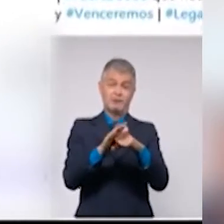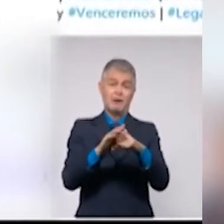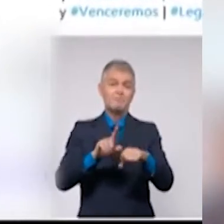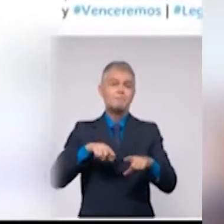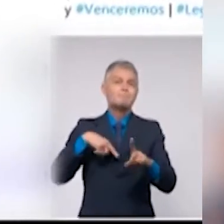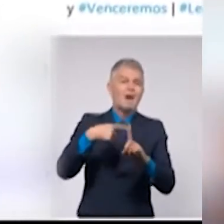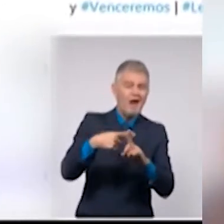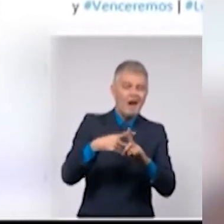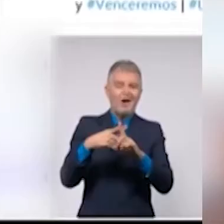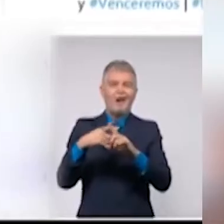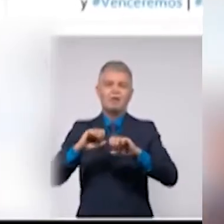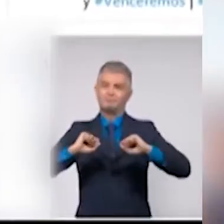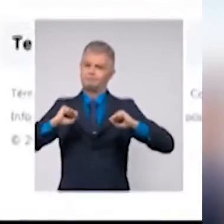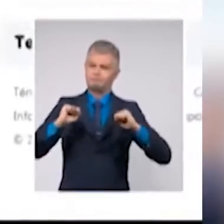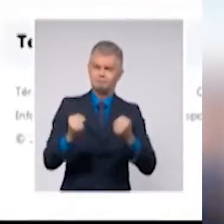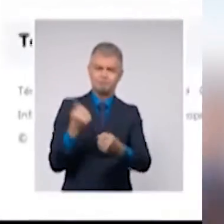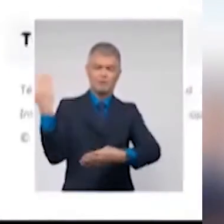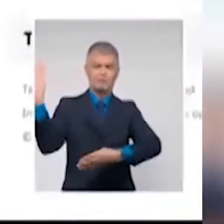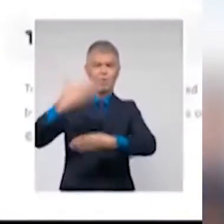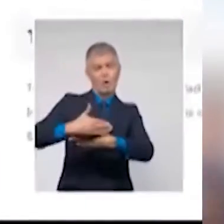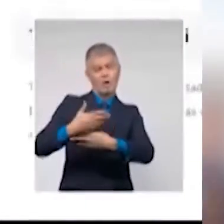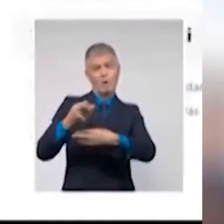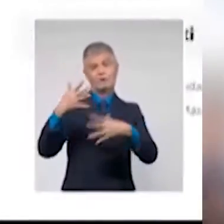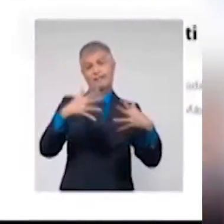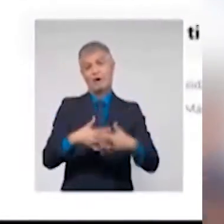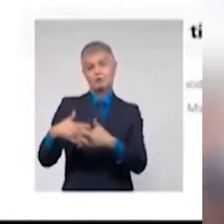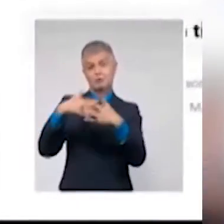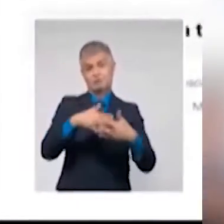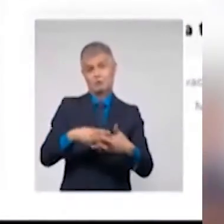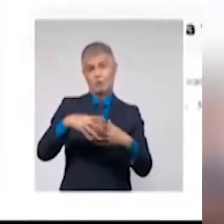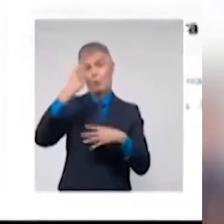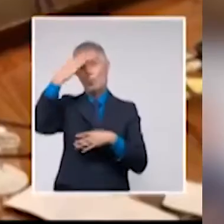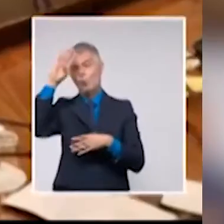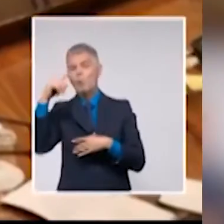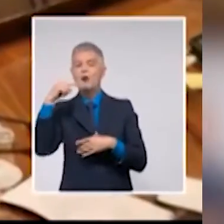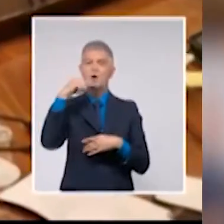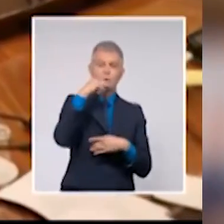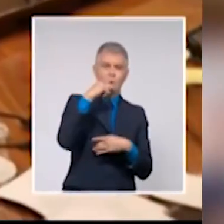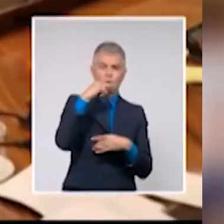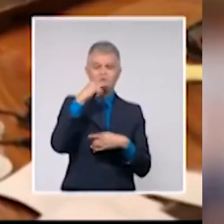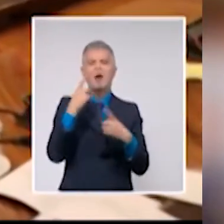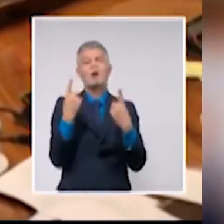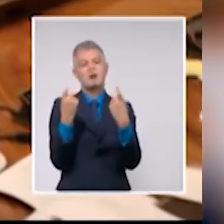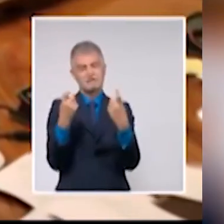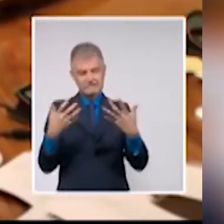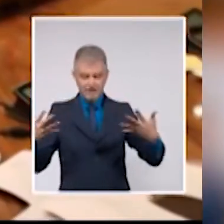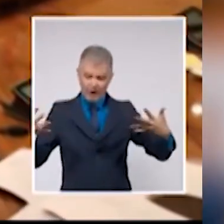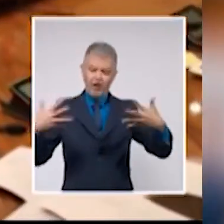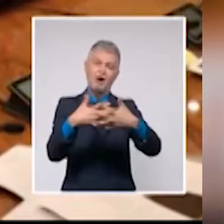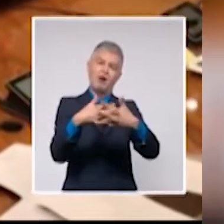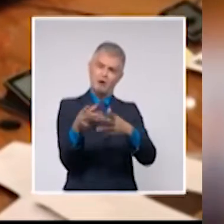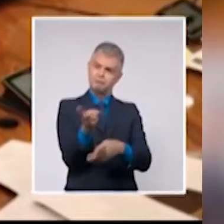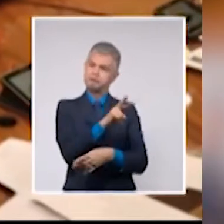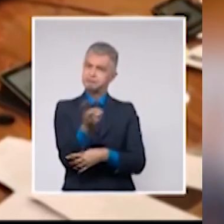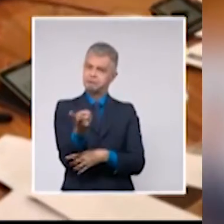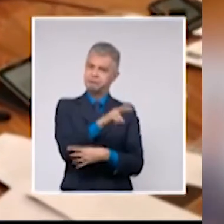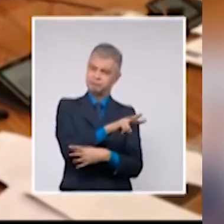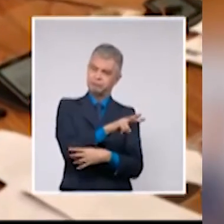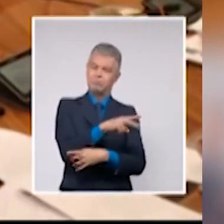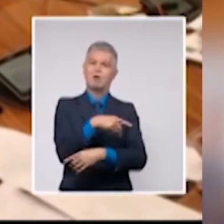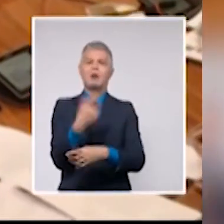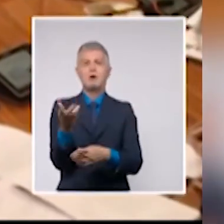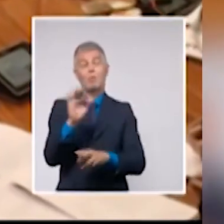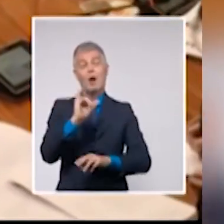económicos que se desarrollan entre las dos naciones las esferas de la energía el transporte la siderurgia la